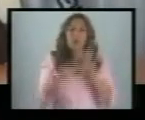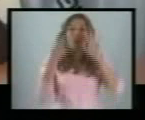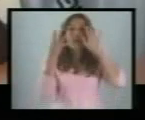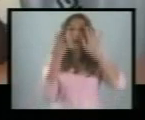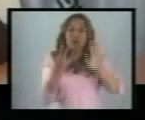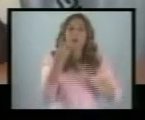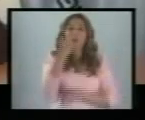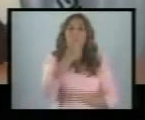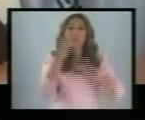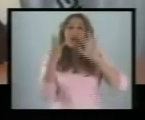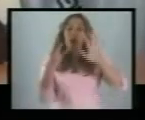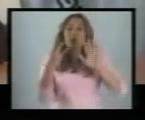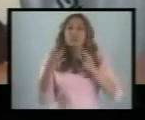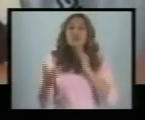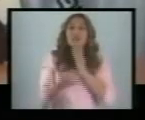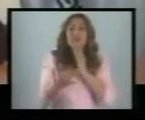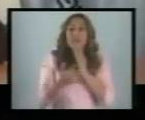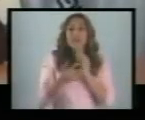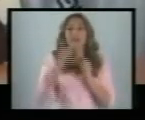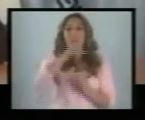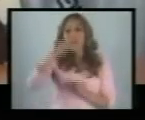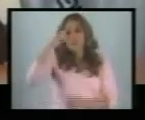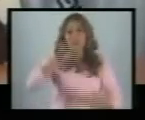88.928 técnicos y operadores,